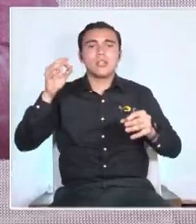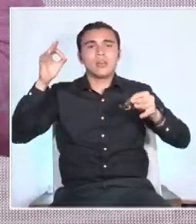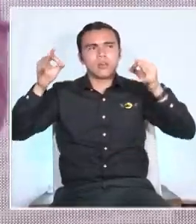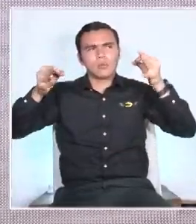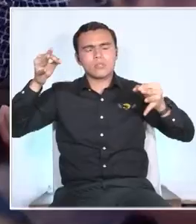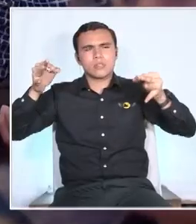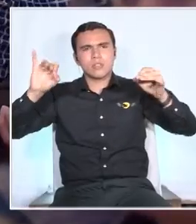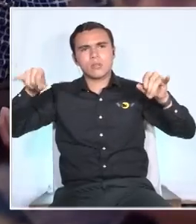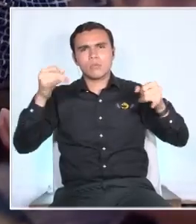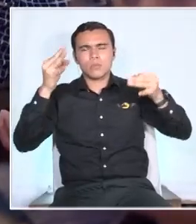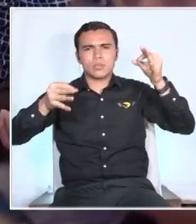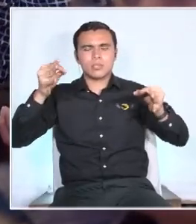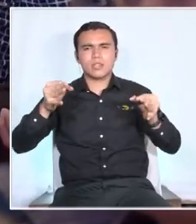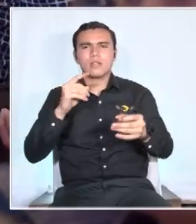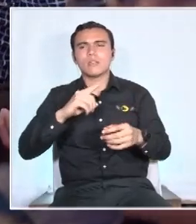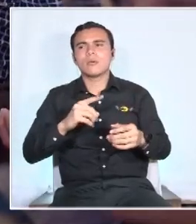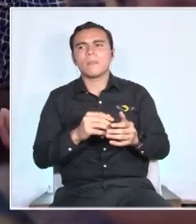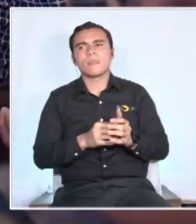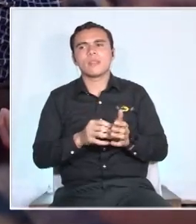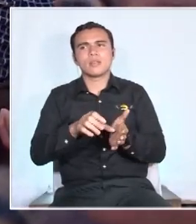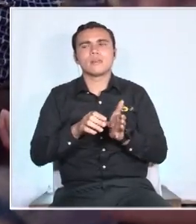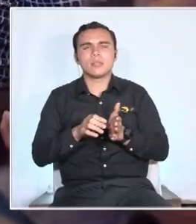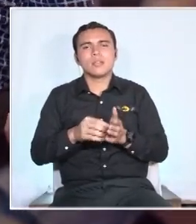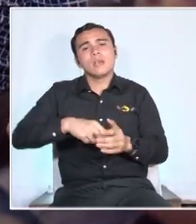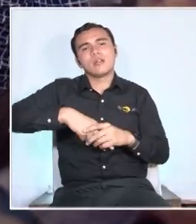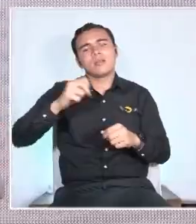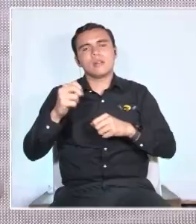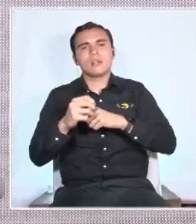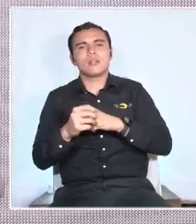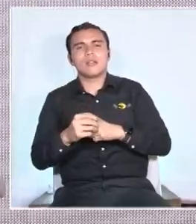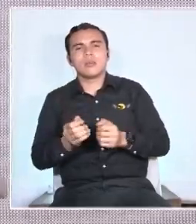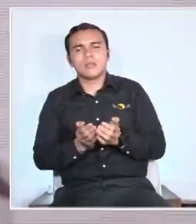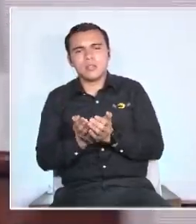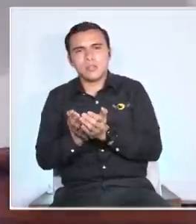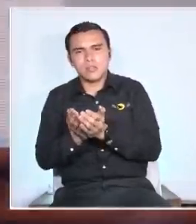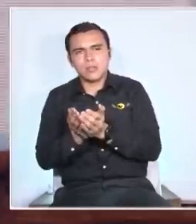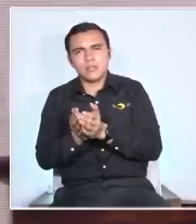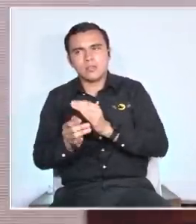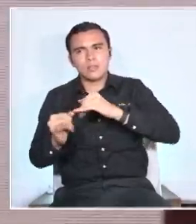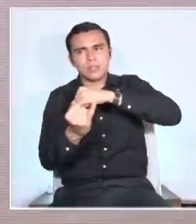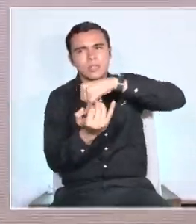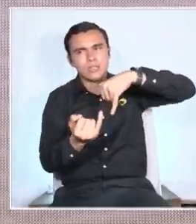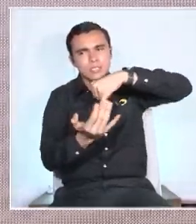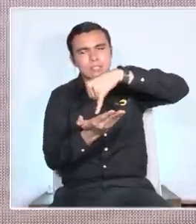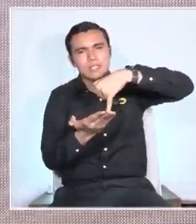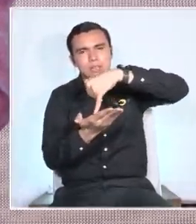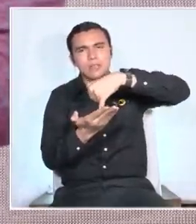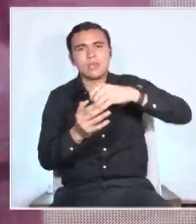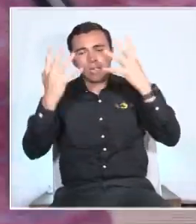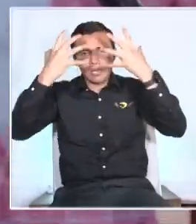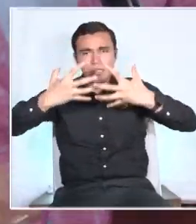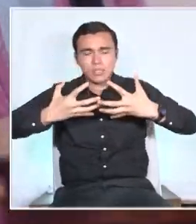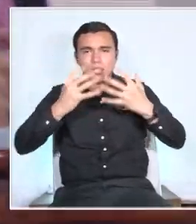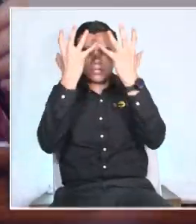condición, todavía salió a la orilla de la isla. Y en vez de salir huyendo diciendo: no, para que no me metan a la cárcel,